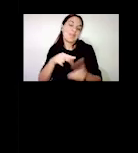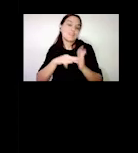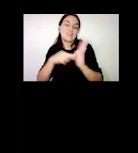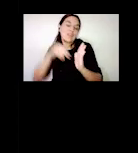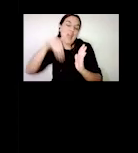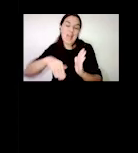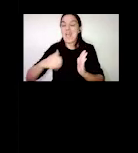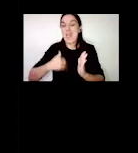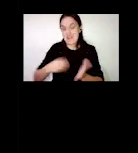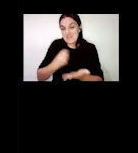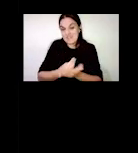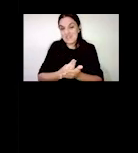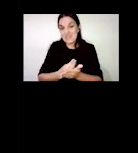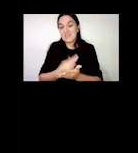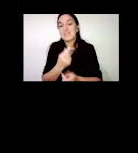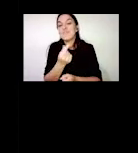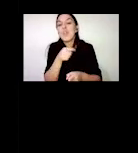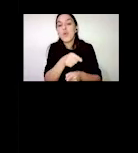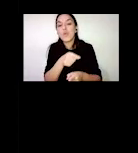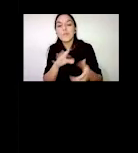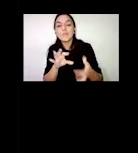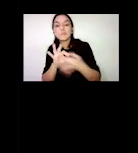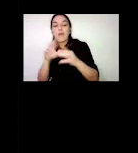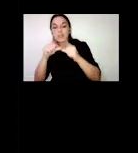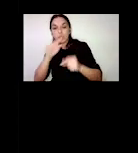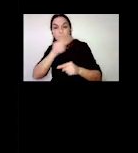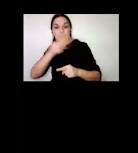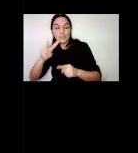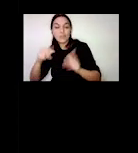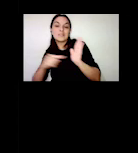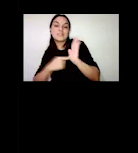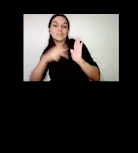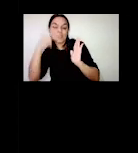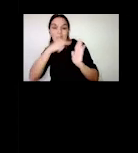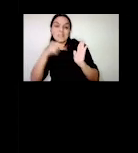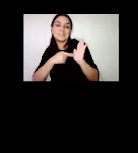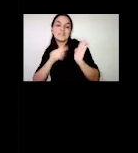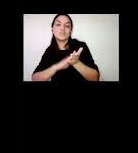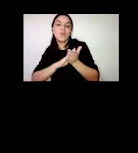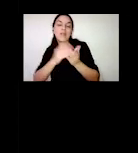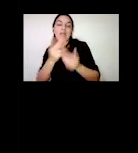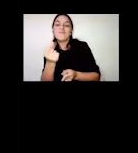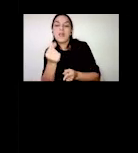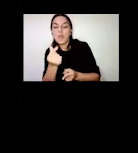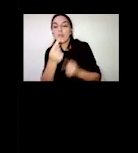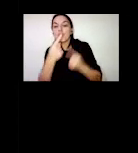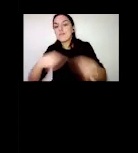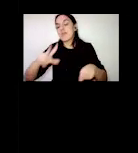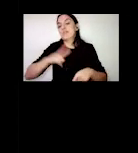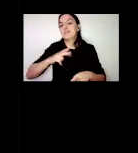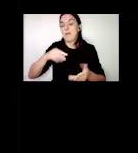van a evaluar de acuerdo al artículo 22, inciso H, que es la evaluación de bienes en el país. Entonces esto nos ahorra